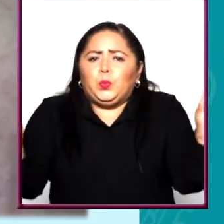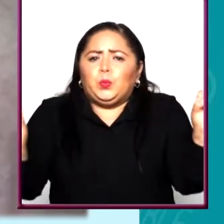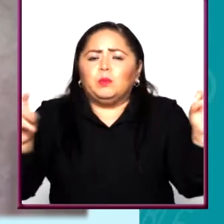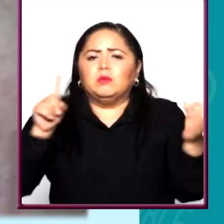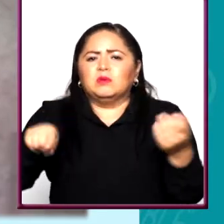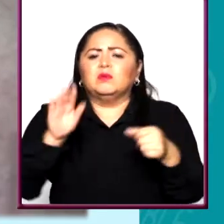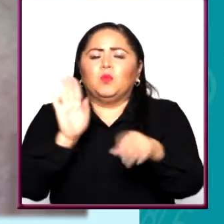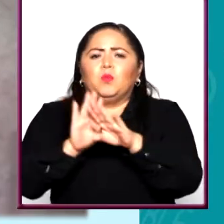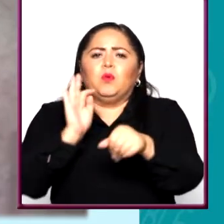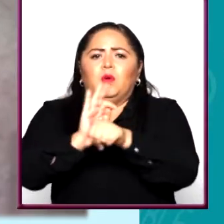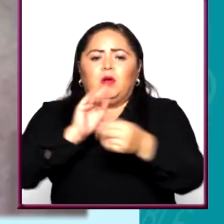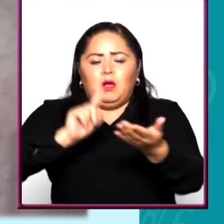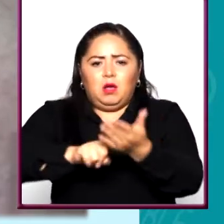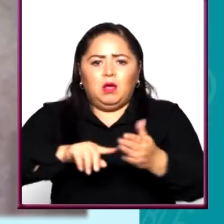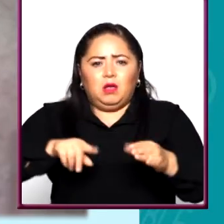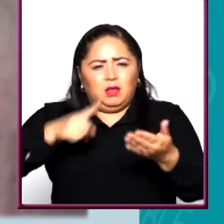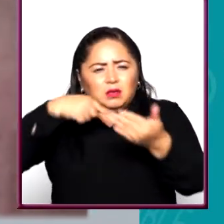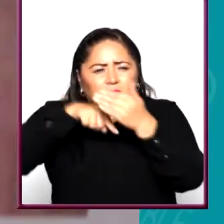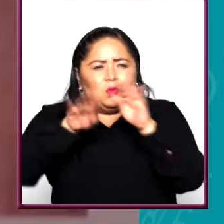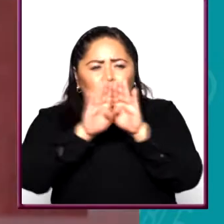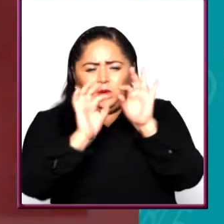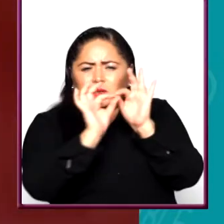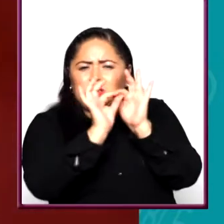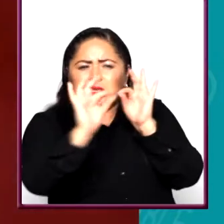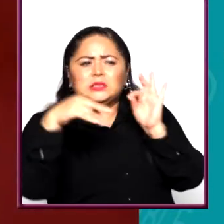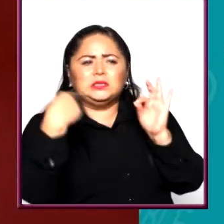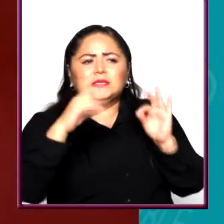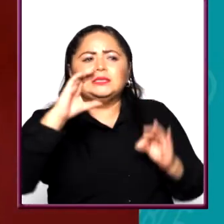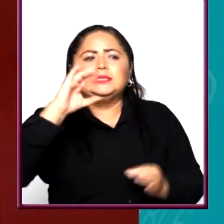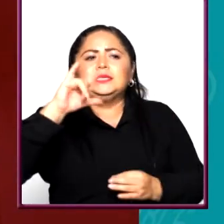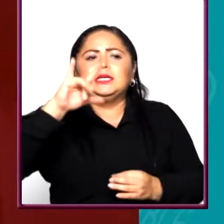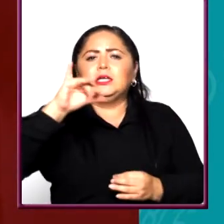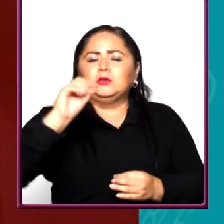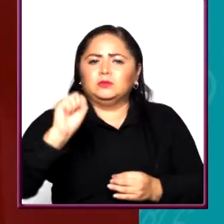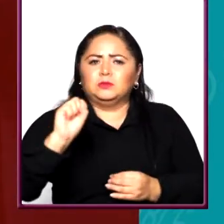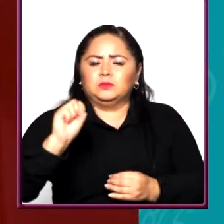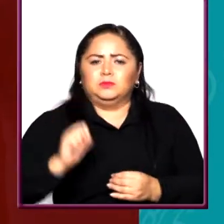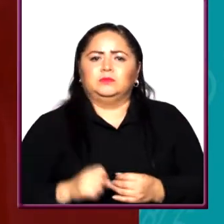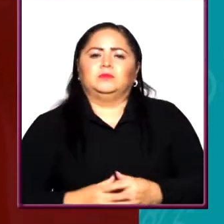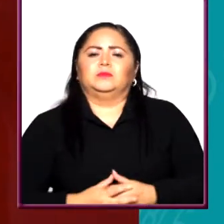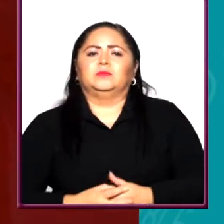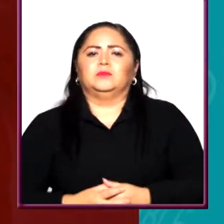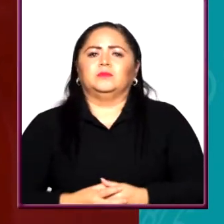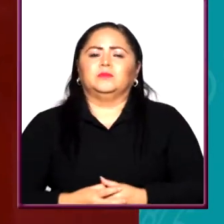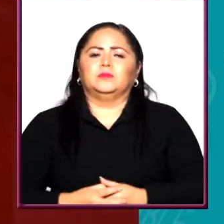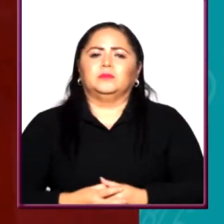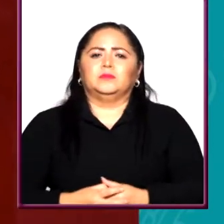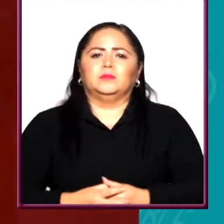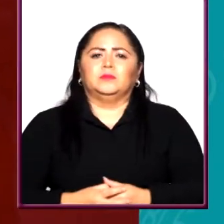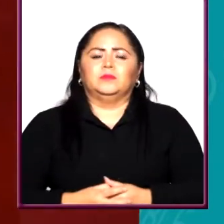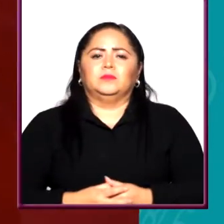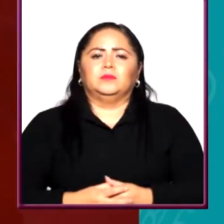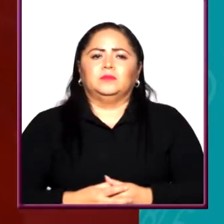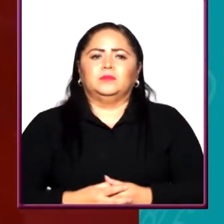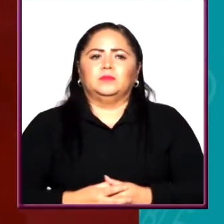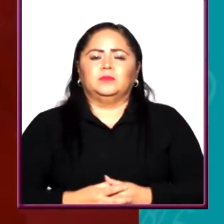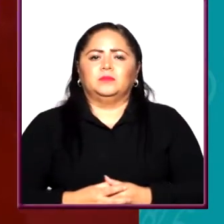delgados tubos huecos recubiertos por dentro por unos vellitos llamados cilios vibrátiles.